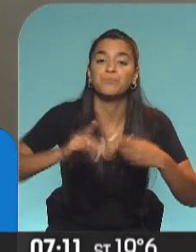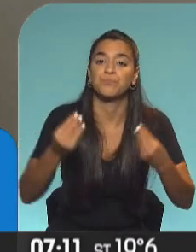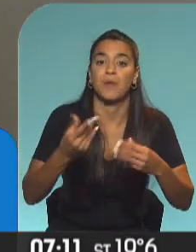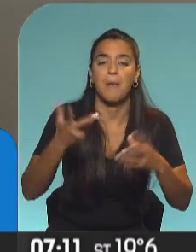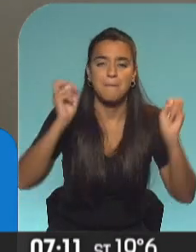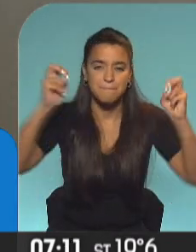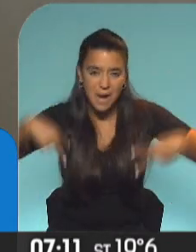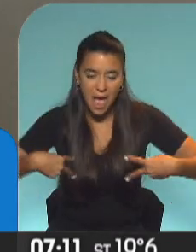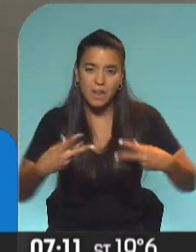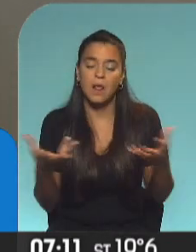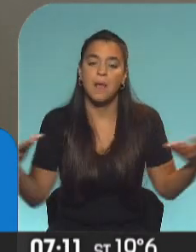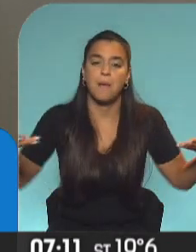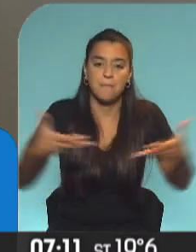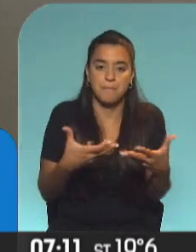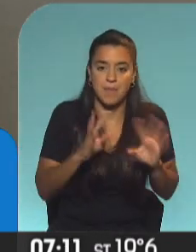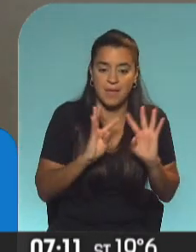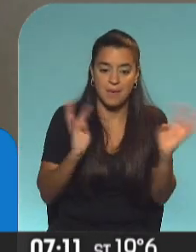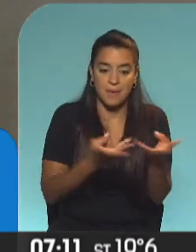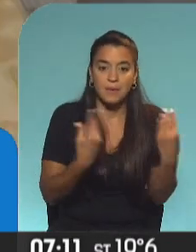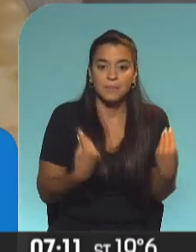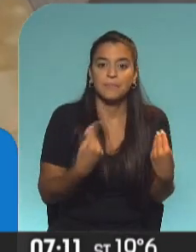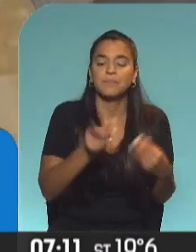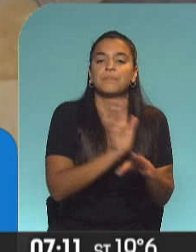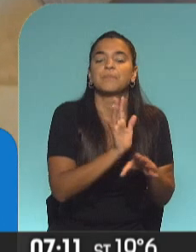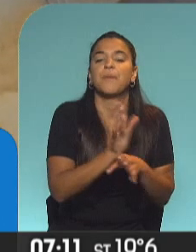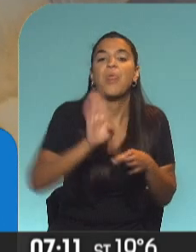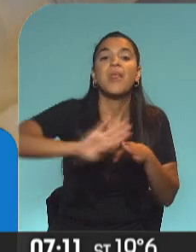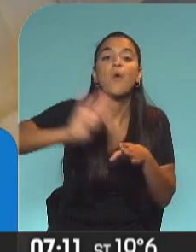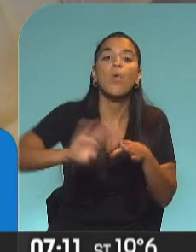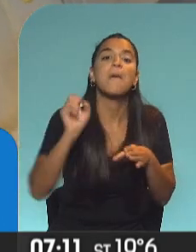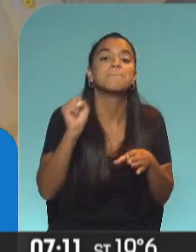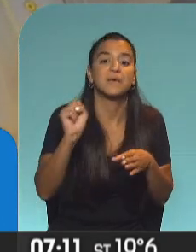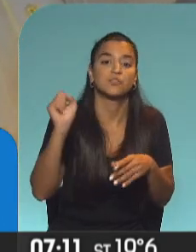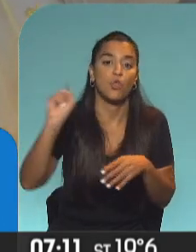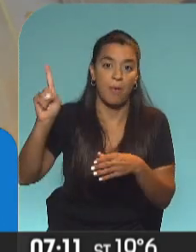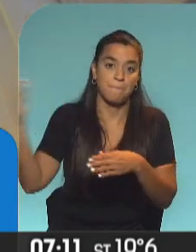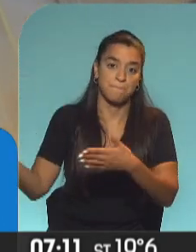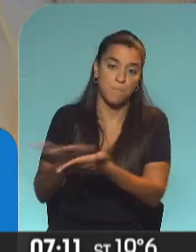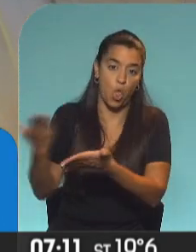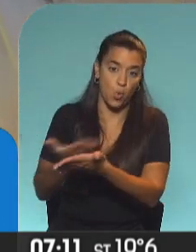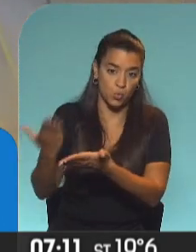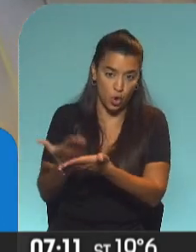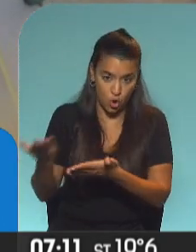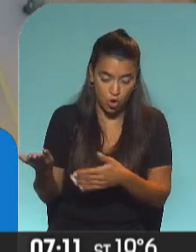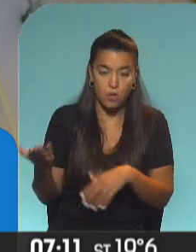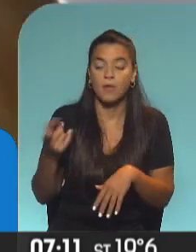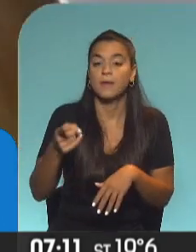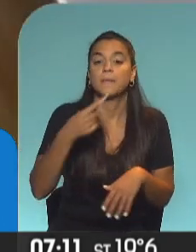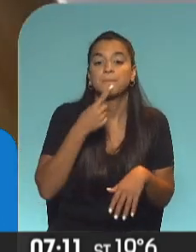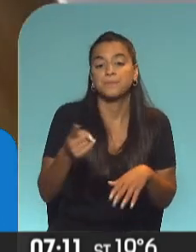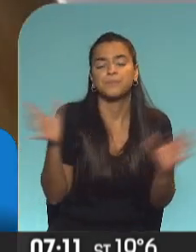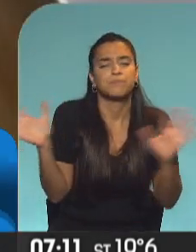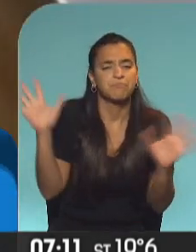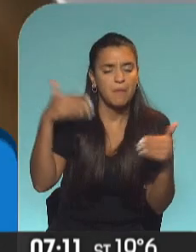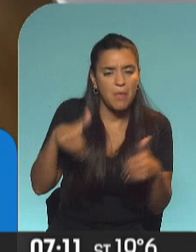de este plan de la Mesa Judicial de Reconquista es la especificación de la deuda de los productores. Es decir, no tener en